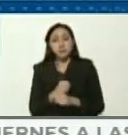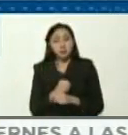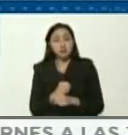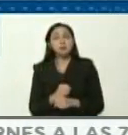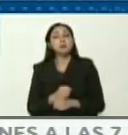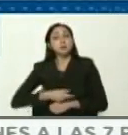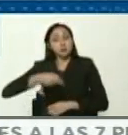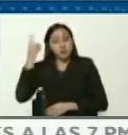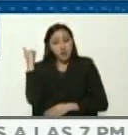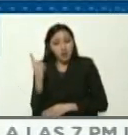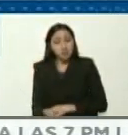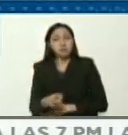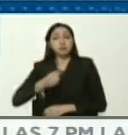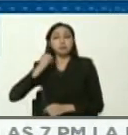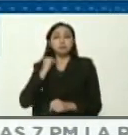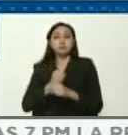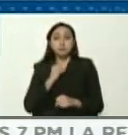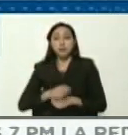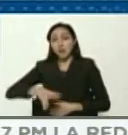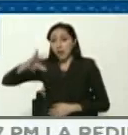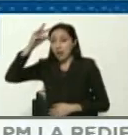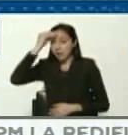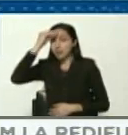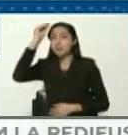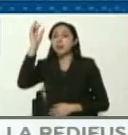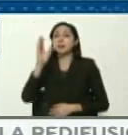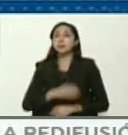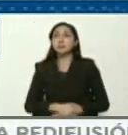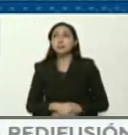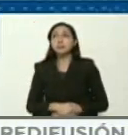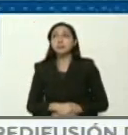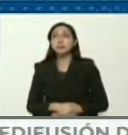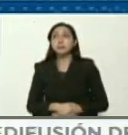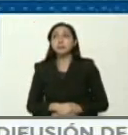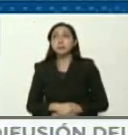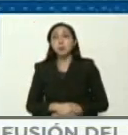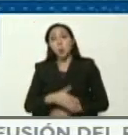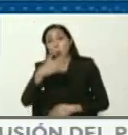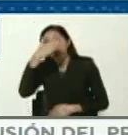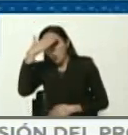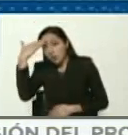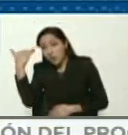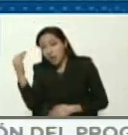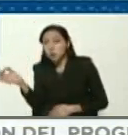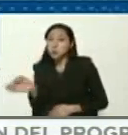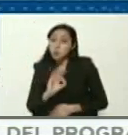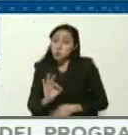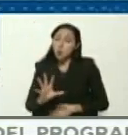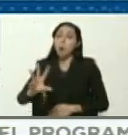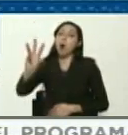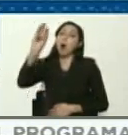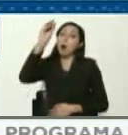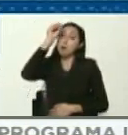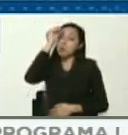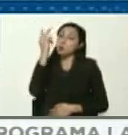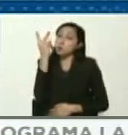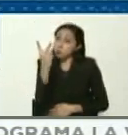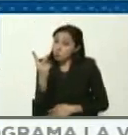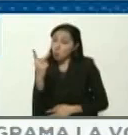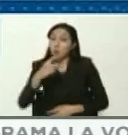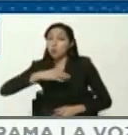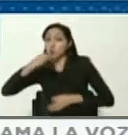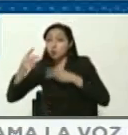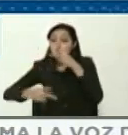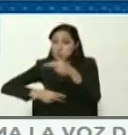aprender, aprender, desaprender y aprender. Son dos procesos que van